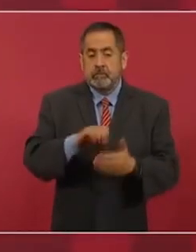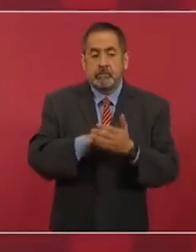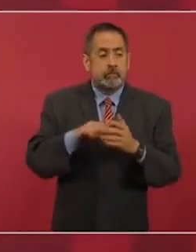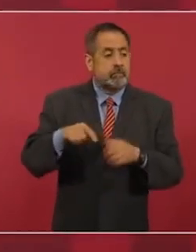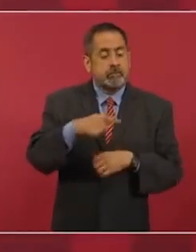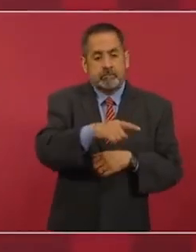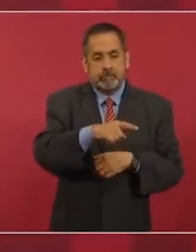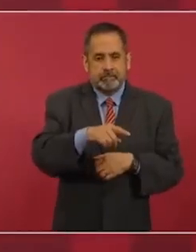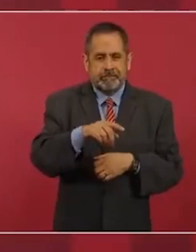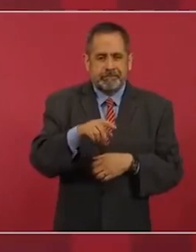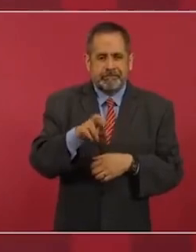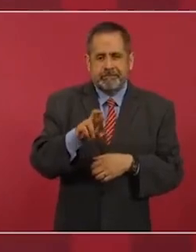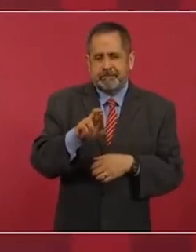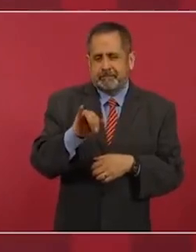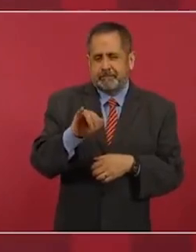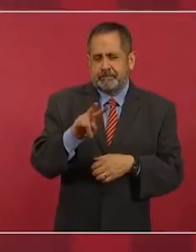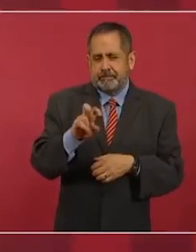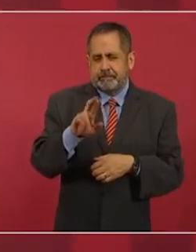Maya.